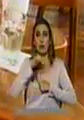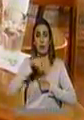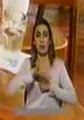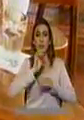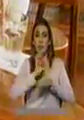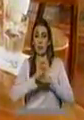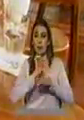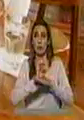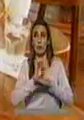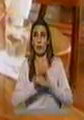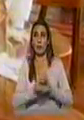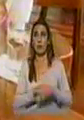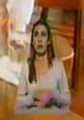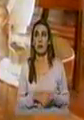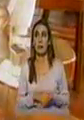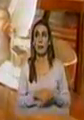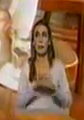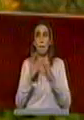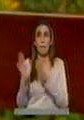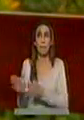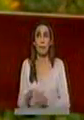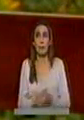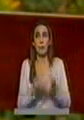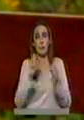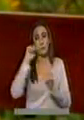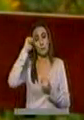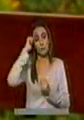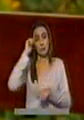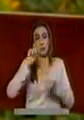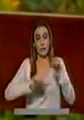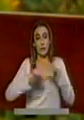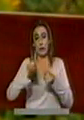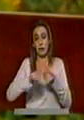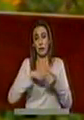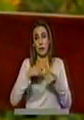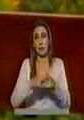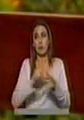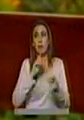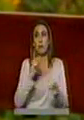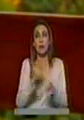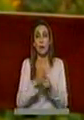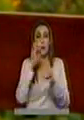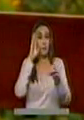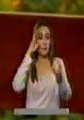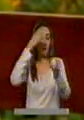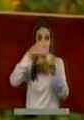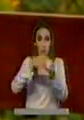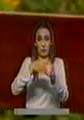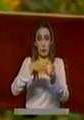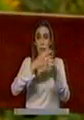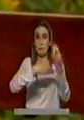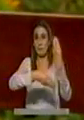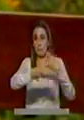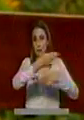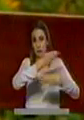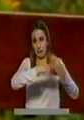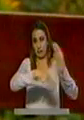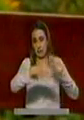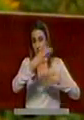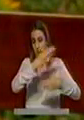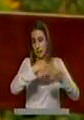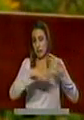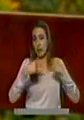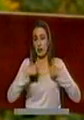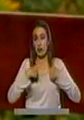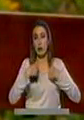nacional e internacional. Entonces, poniéndole un buen enfoque y marketing, que de hecho es la carrera que yo